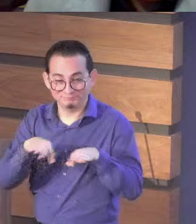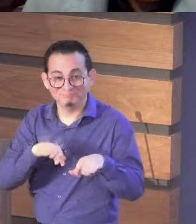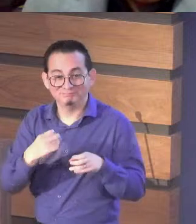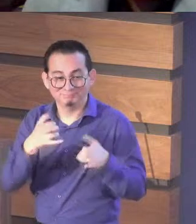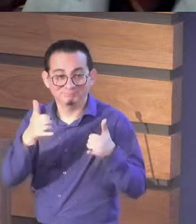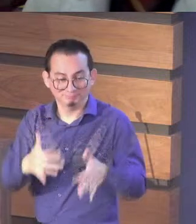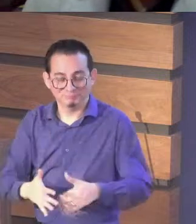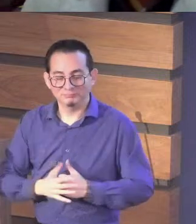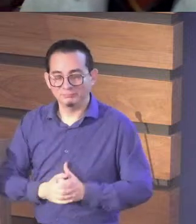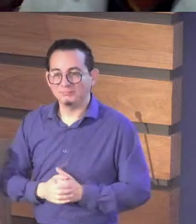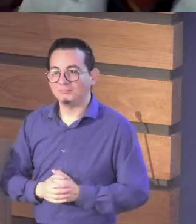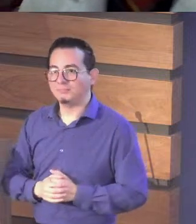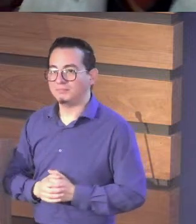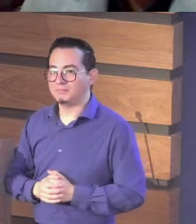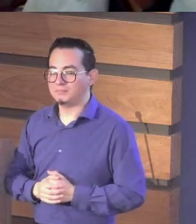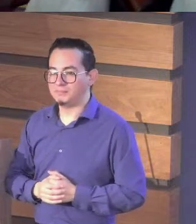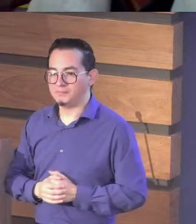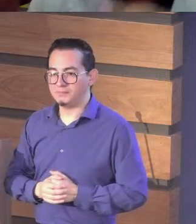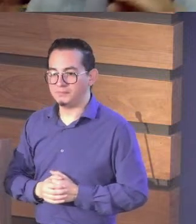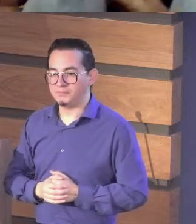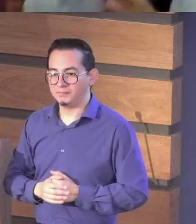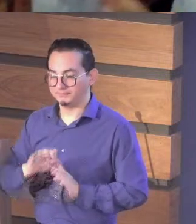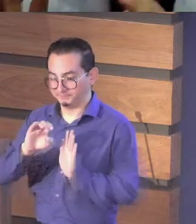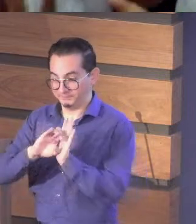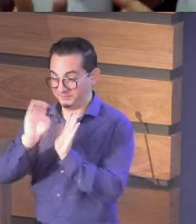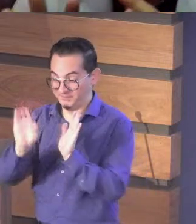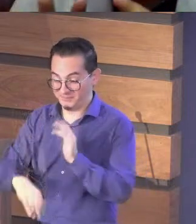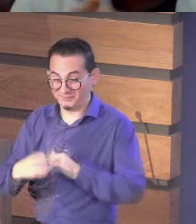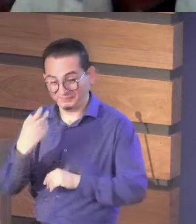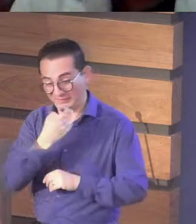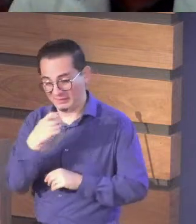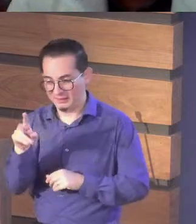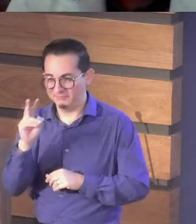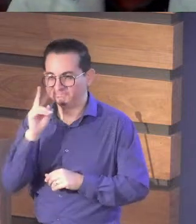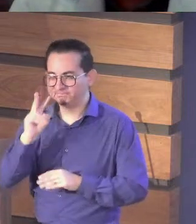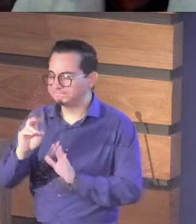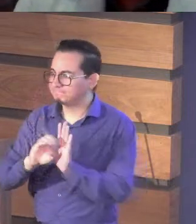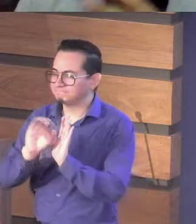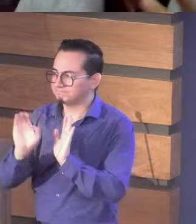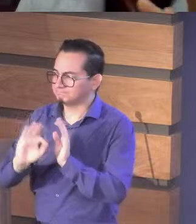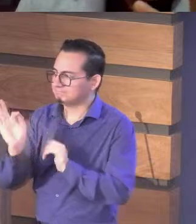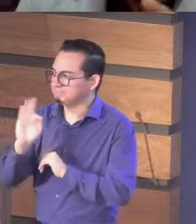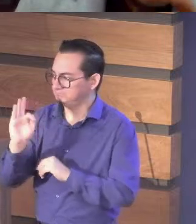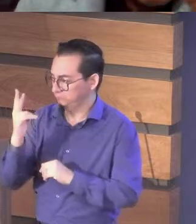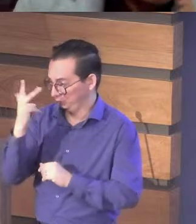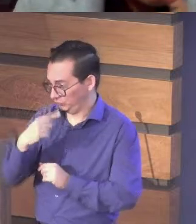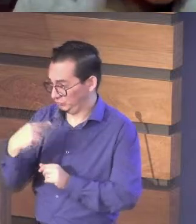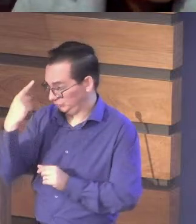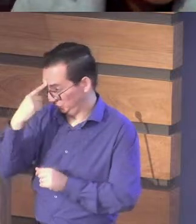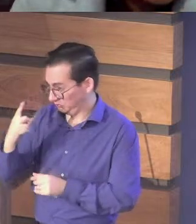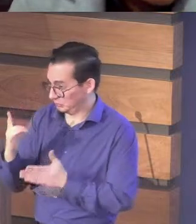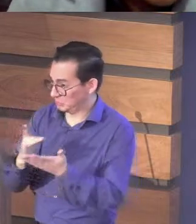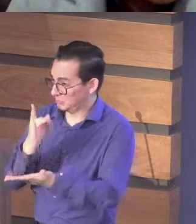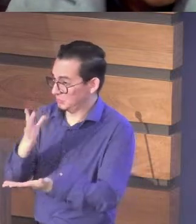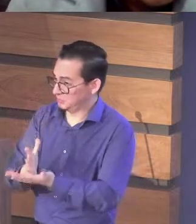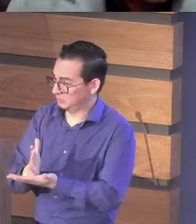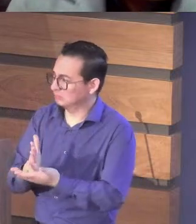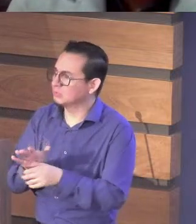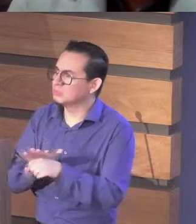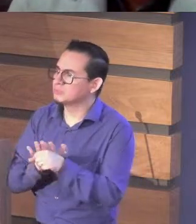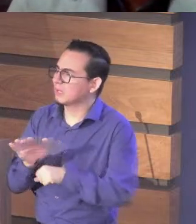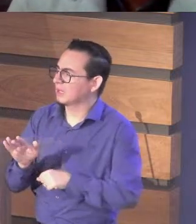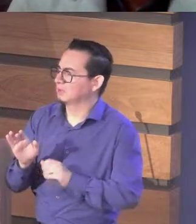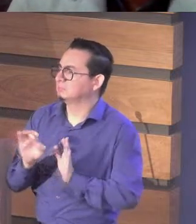Si, por ejemplo, usáramos solo el corte de las 8 horas, por ejemplo, ahí el trabajador pues no